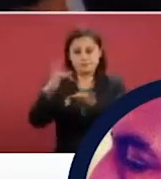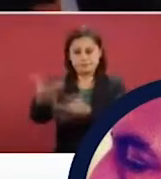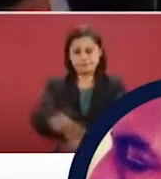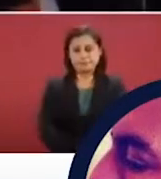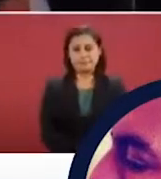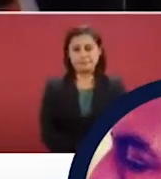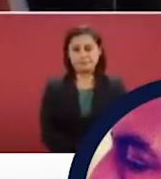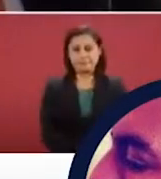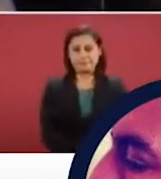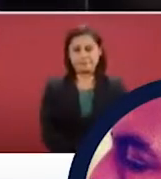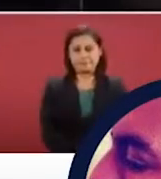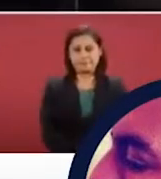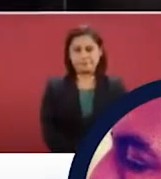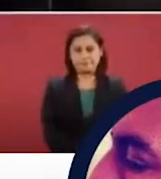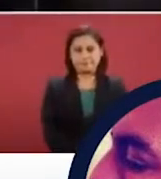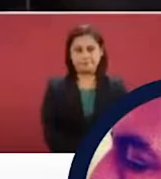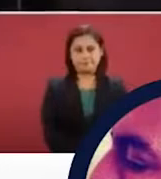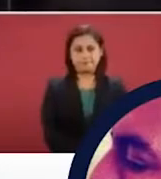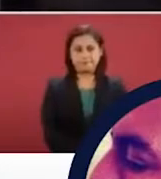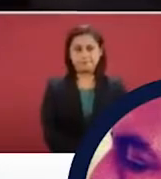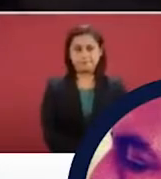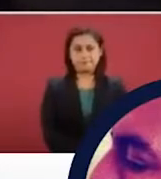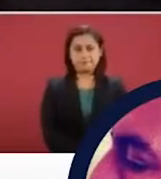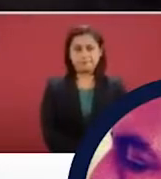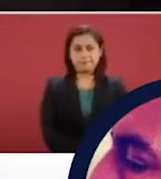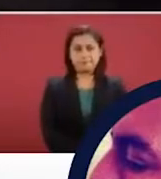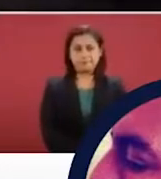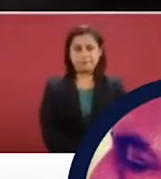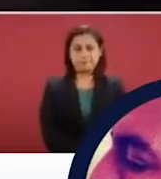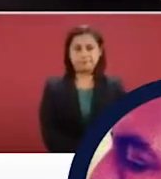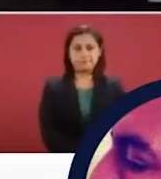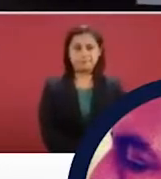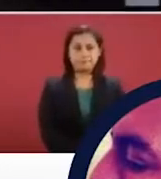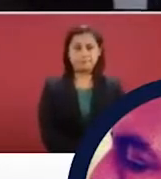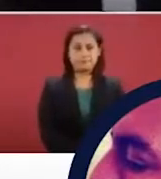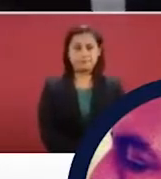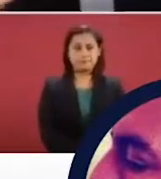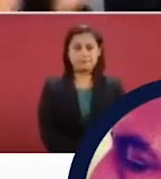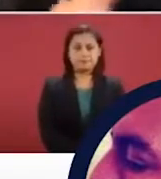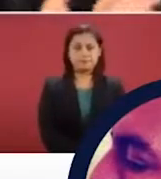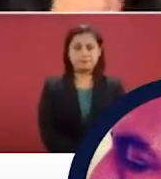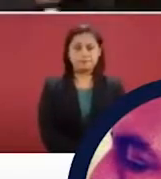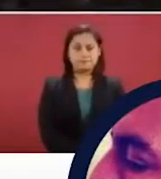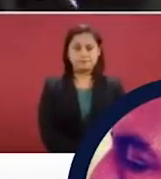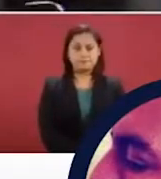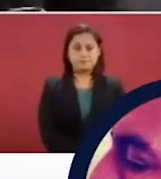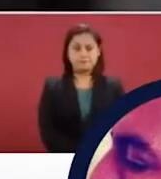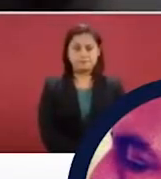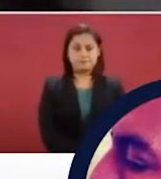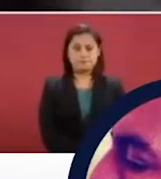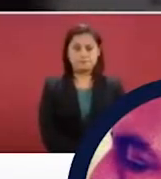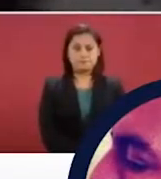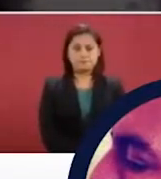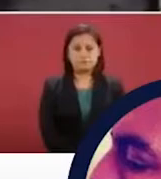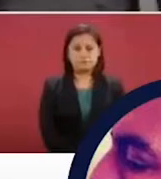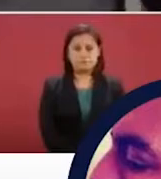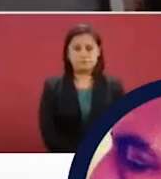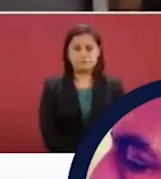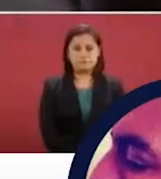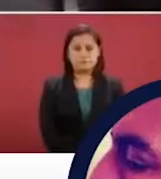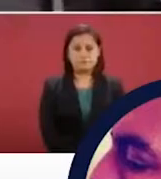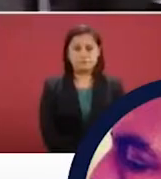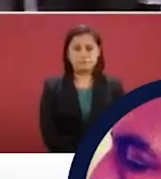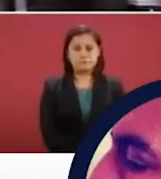con esta empresa energética Yenova. Ahí en el Salón de Tesorería de Palacio Nacional ellos ocuparon las primeras filas y pues estuvieron